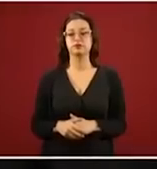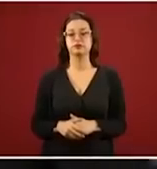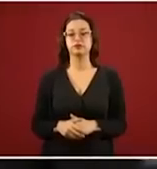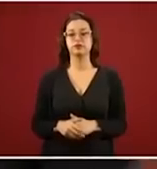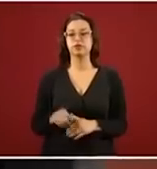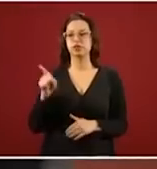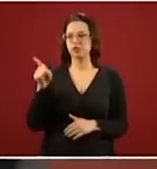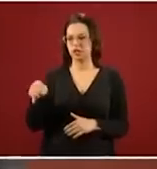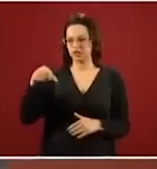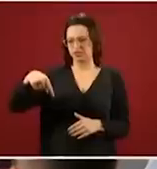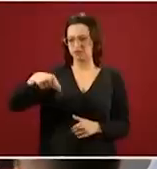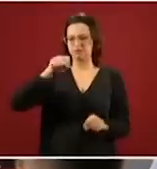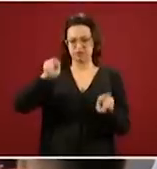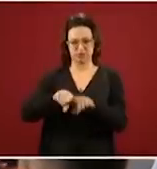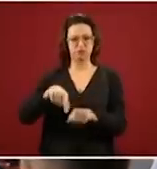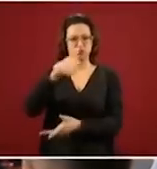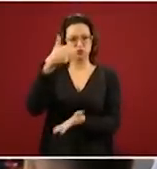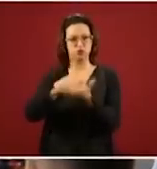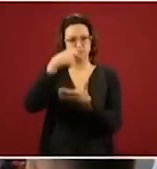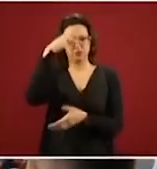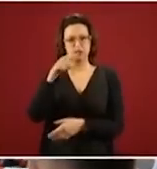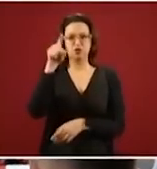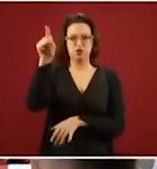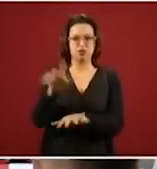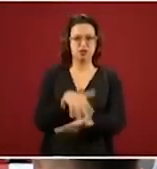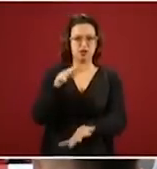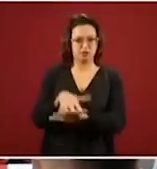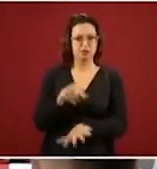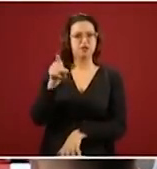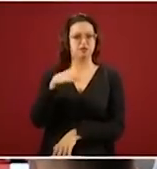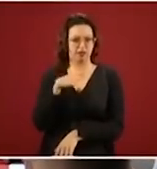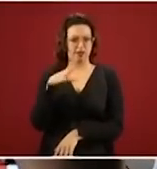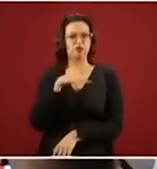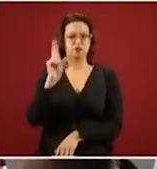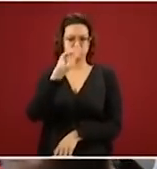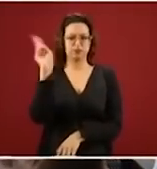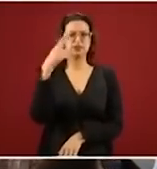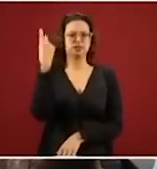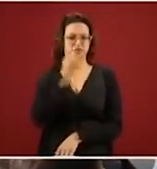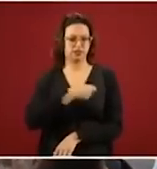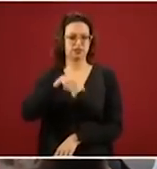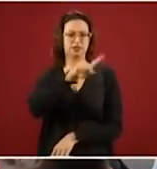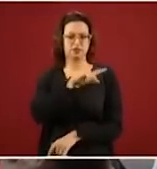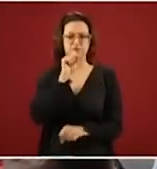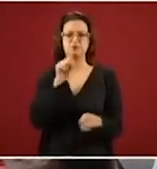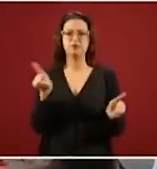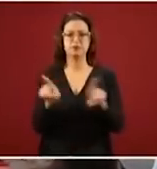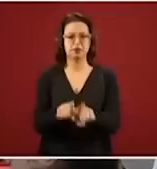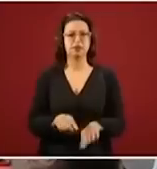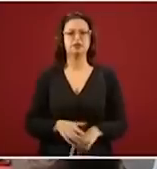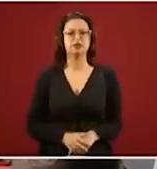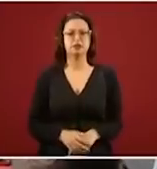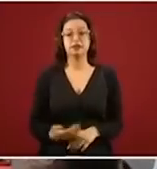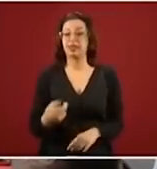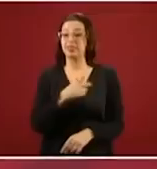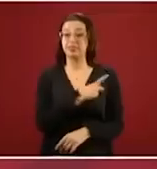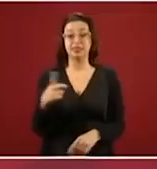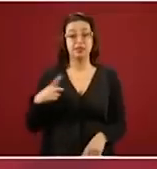/ alta de la ciudad y tenemos que abrir más